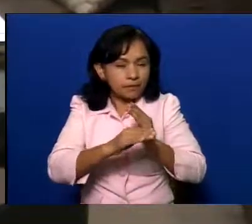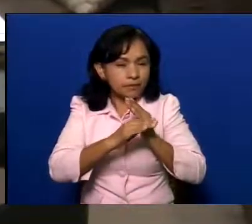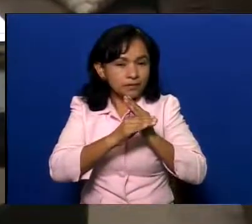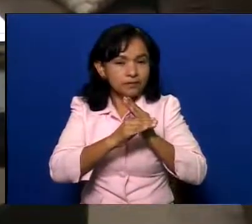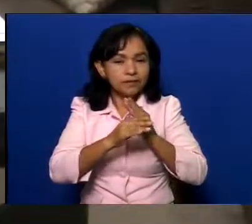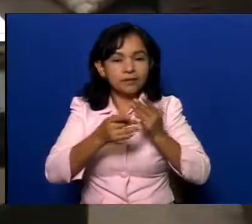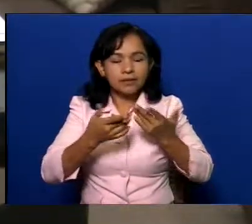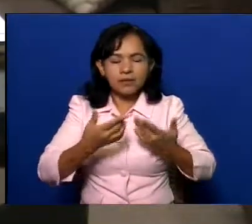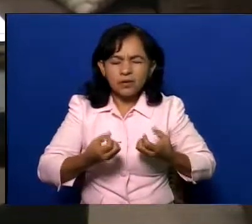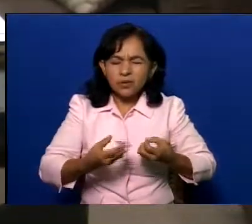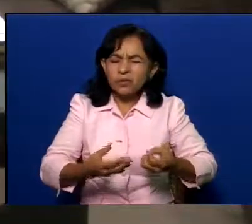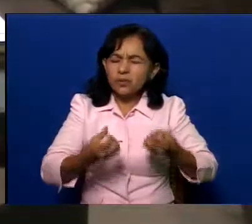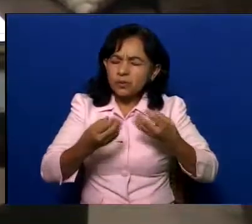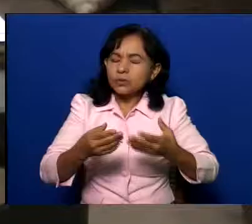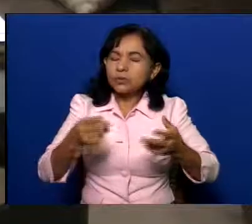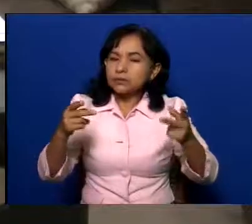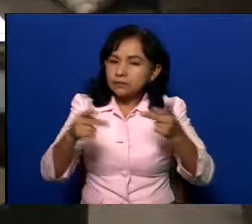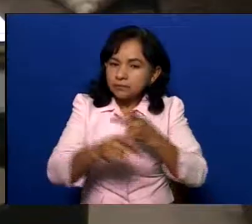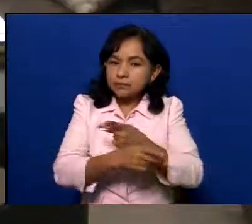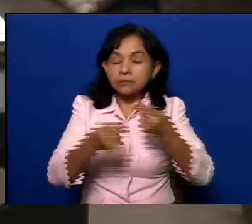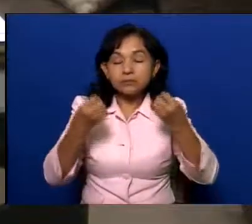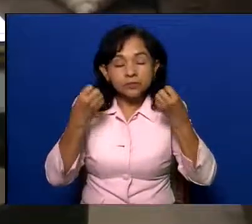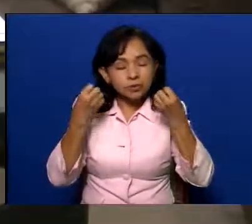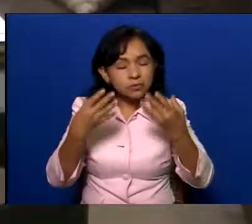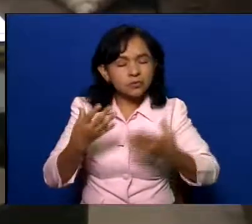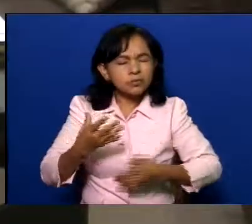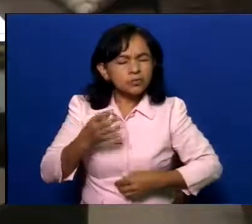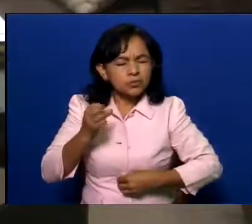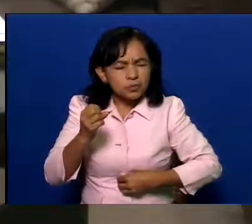a disminuir el dolor, porque podemos decir que son